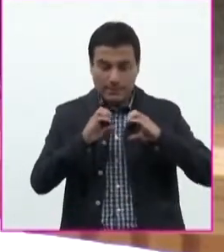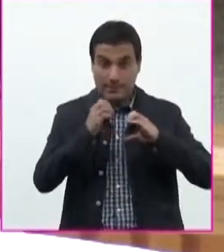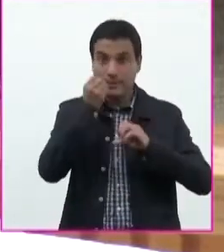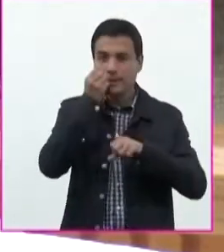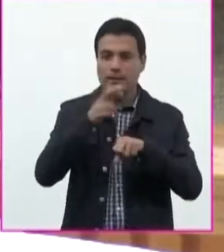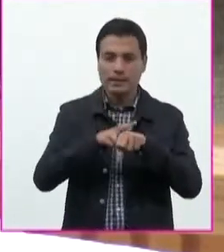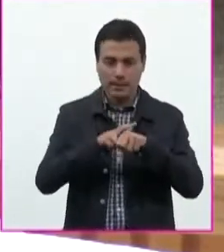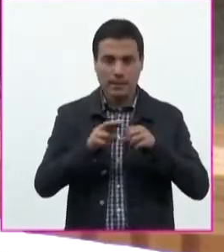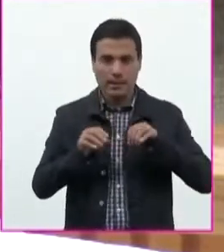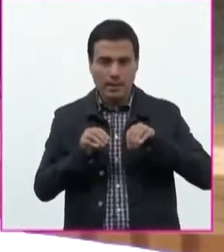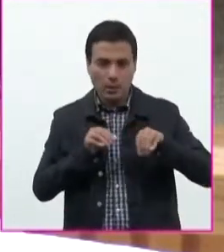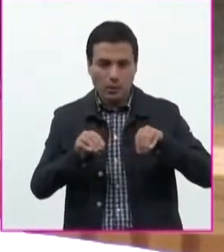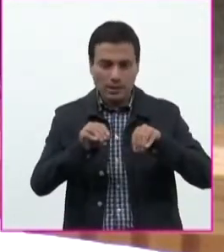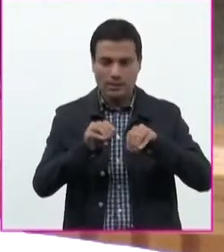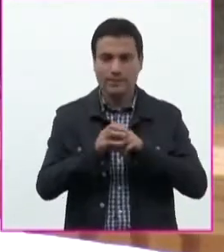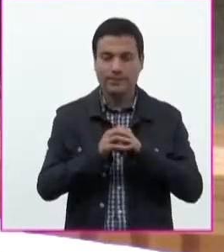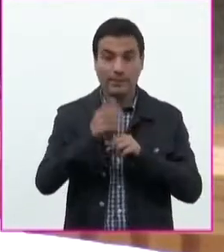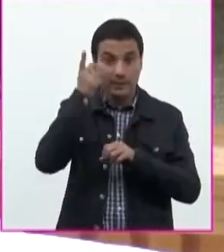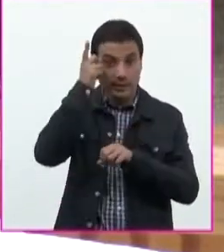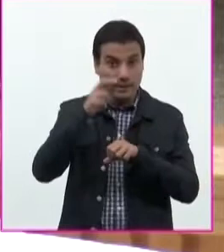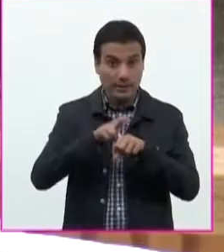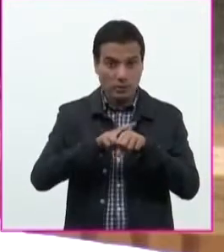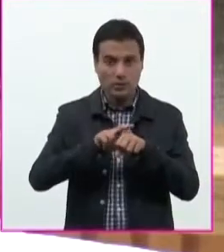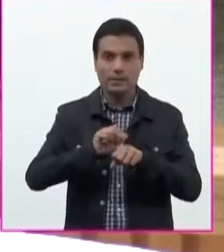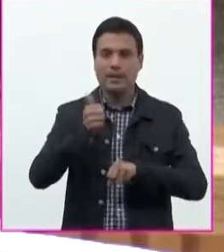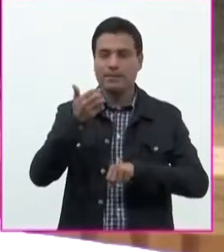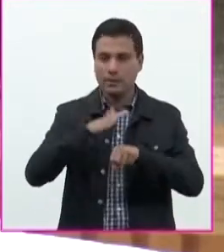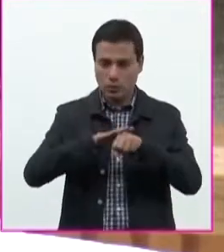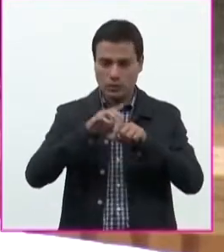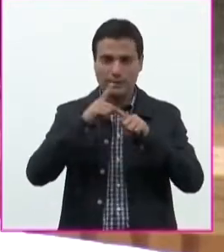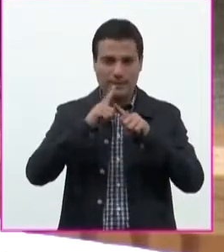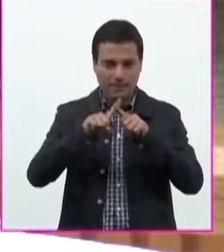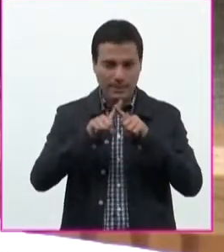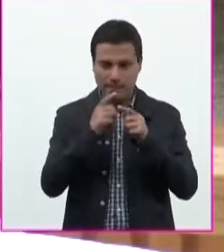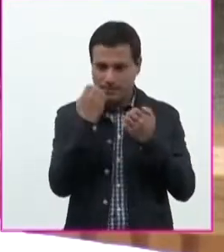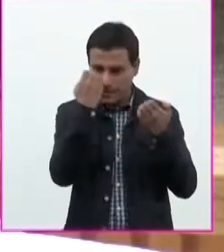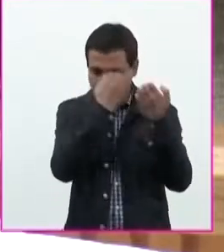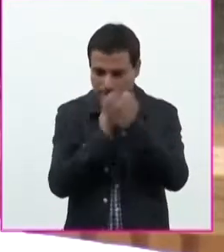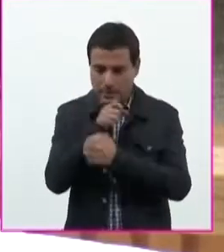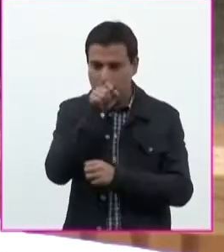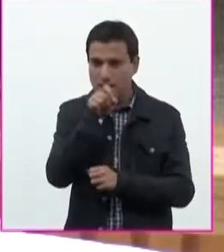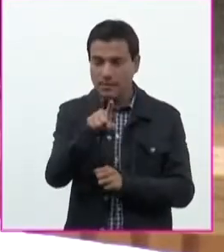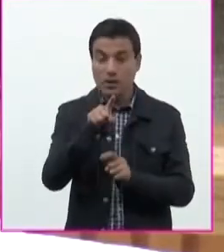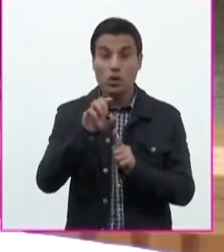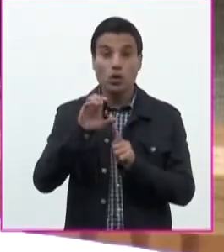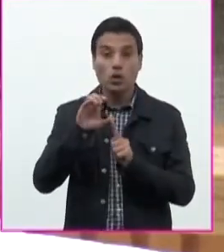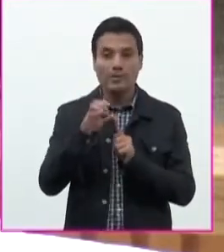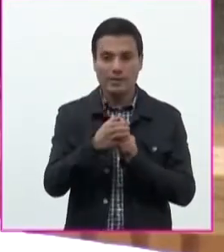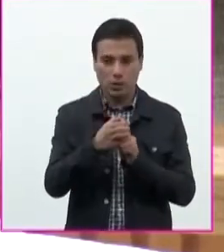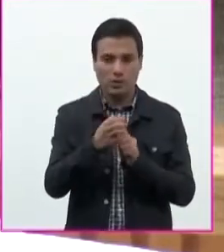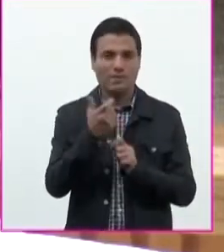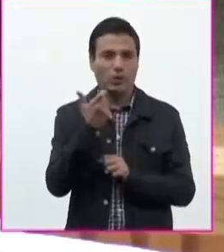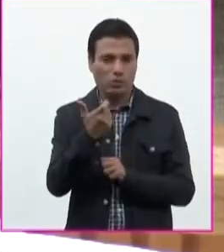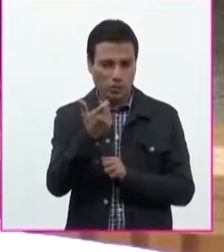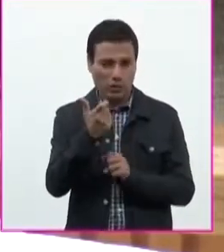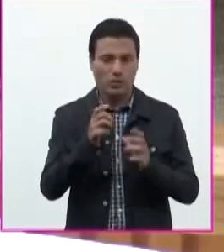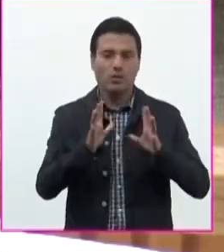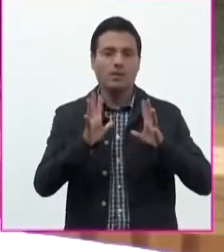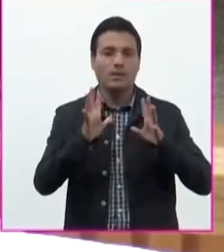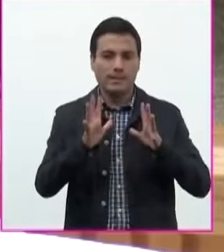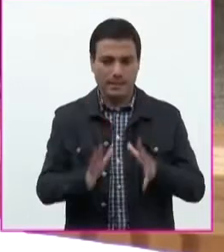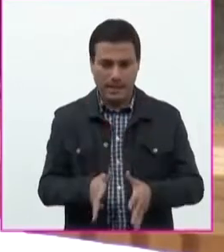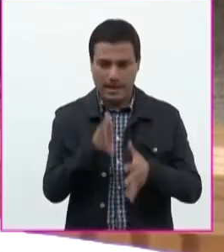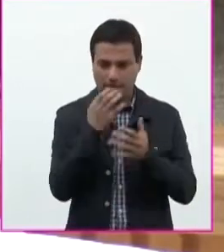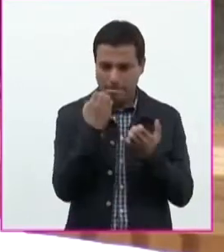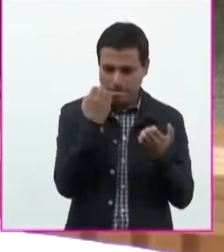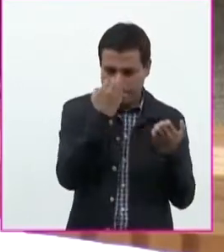de la dirección de administración con el acompañamiento de la comisión de presupuestos y